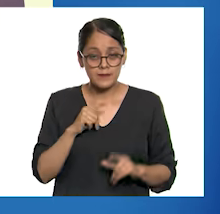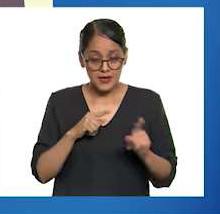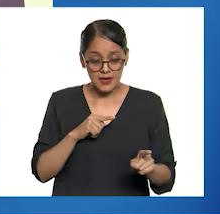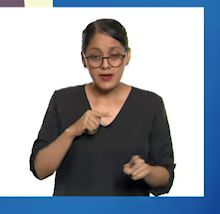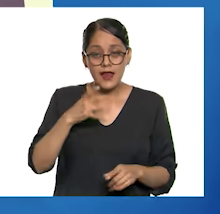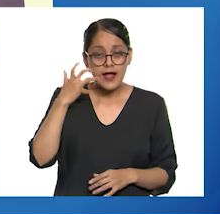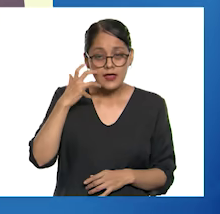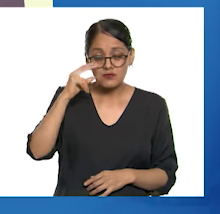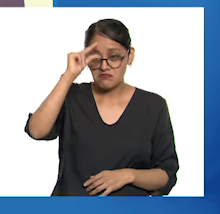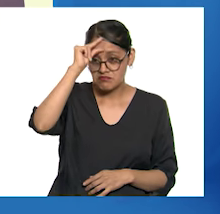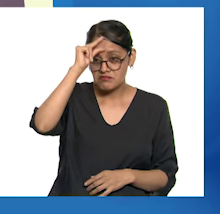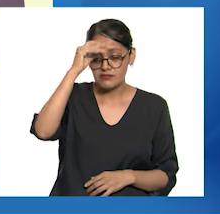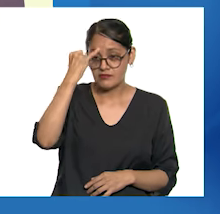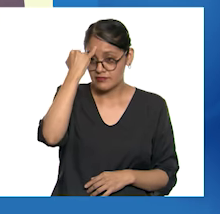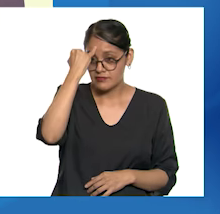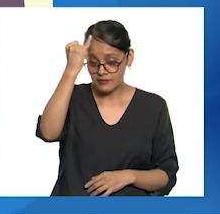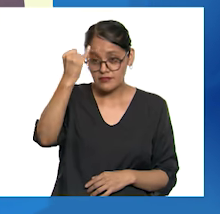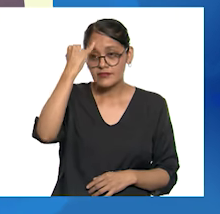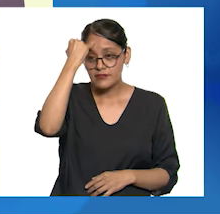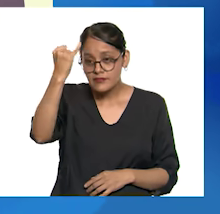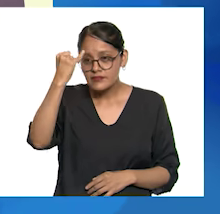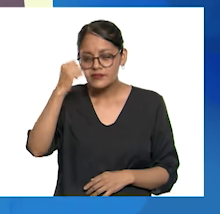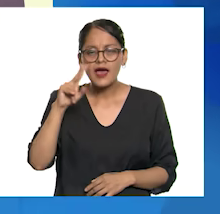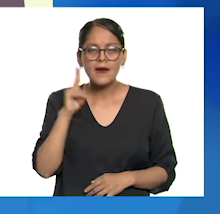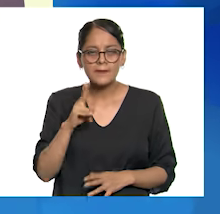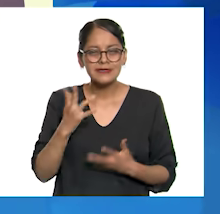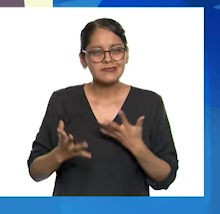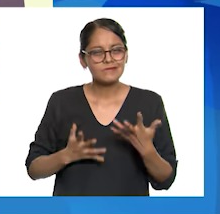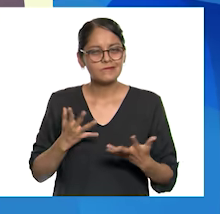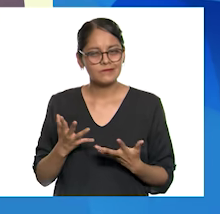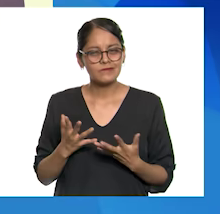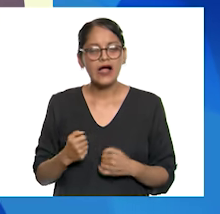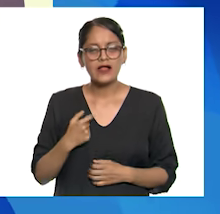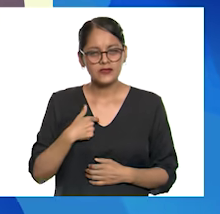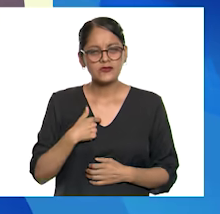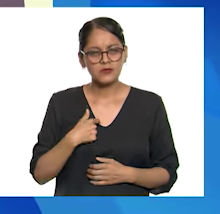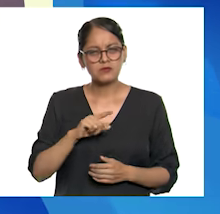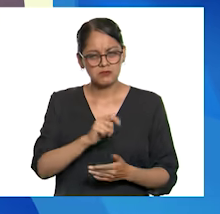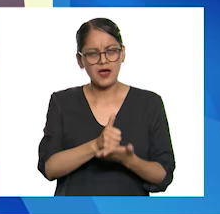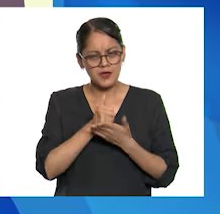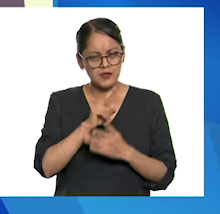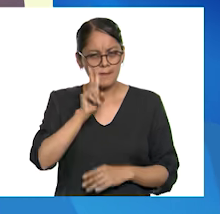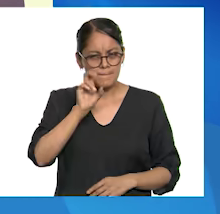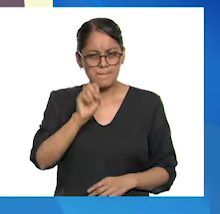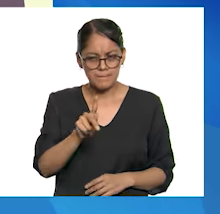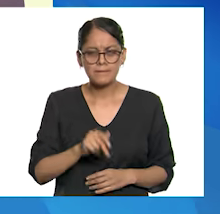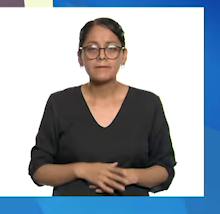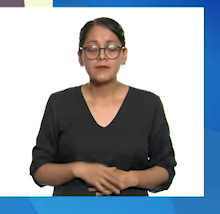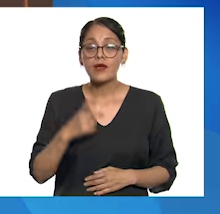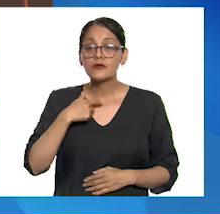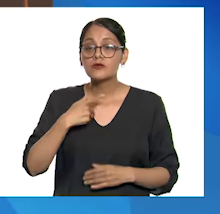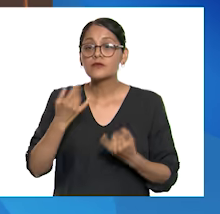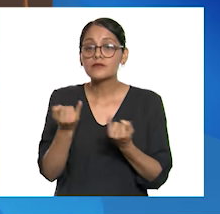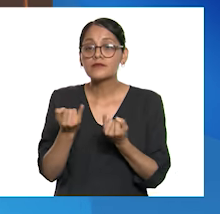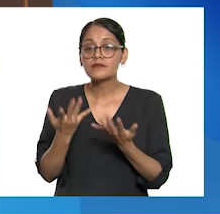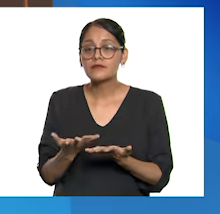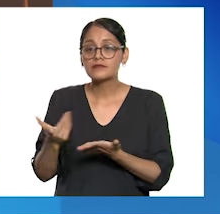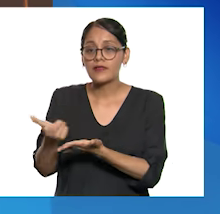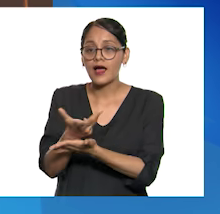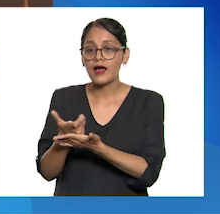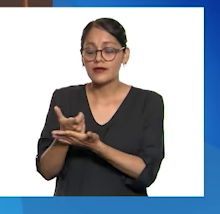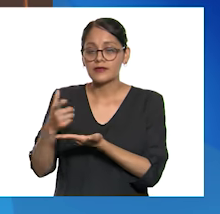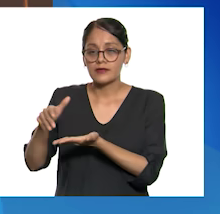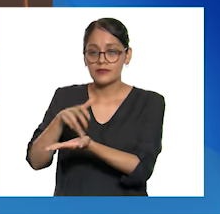ingenio en la casa de pájaros y de ratones que no desesperó de ser por el socorrido en su miseria. Reunió, pues, algún dinero